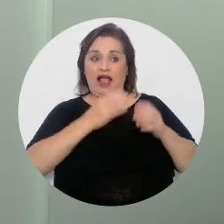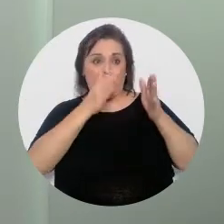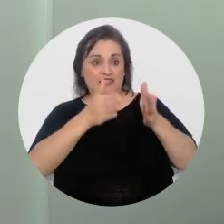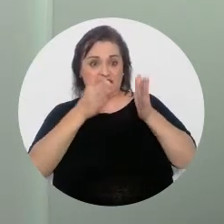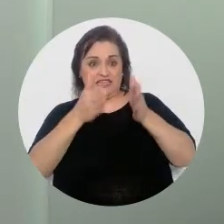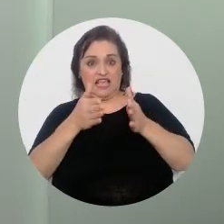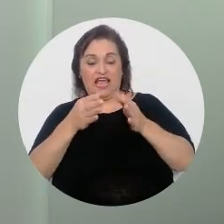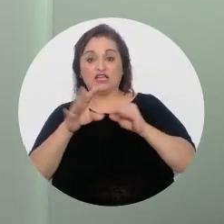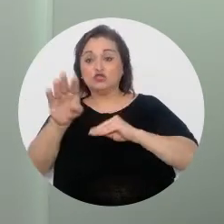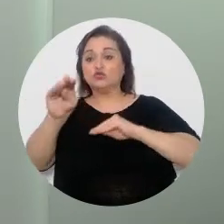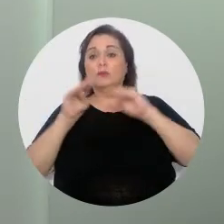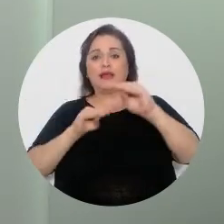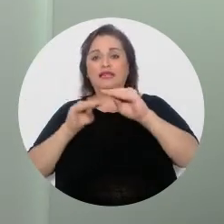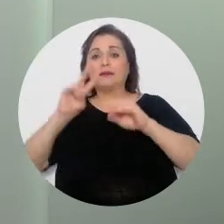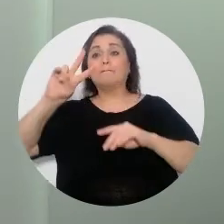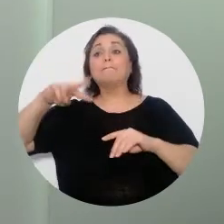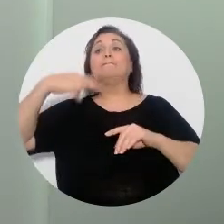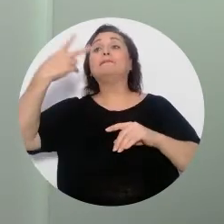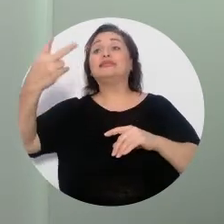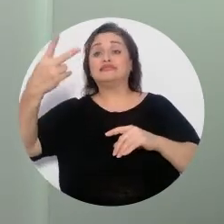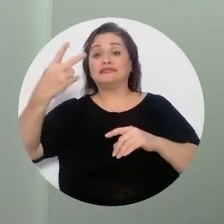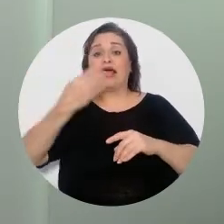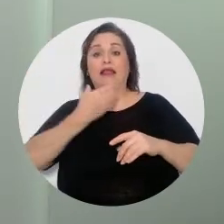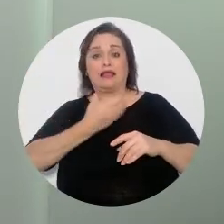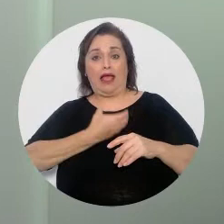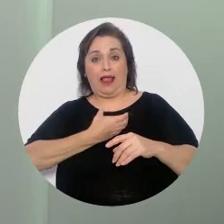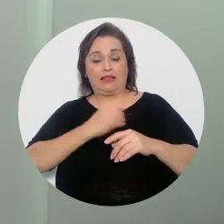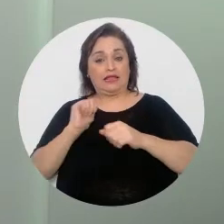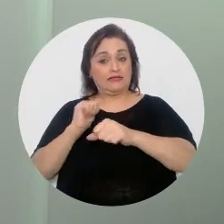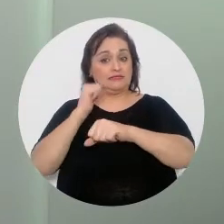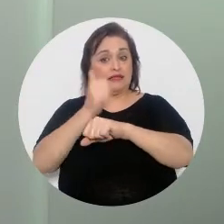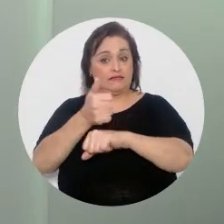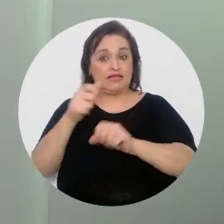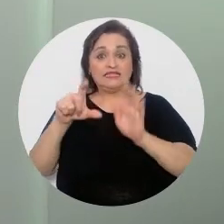alcaldías suplentes, sino vicealcaldías, y se establece en la ley